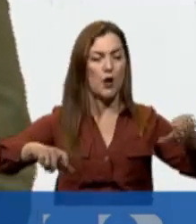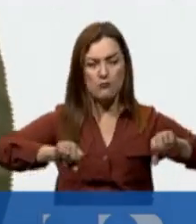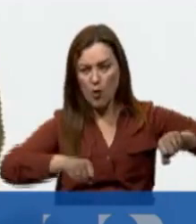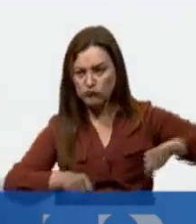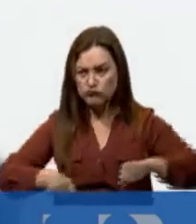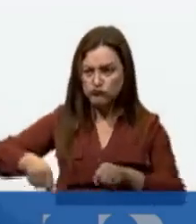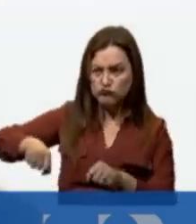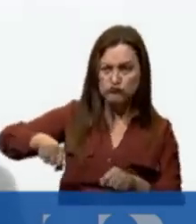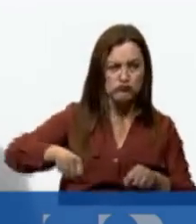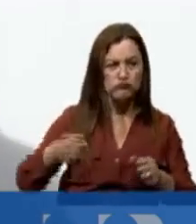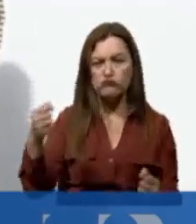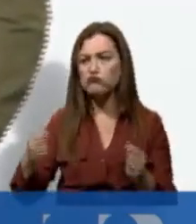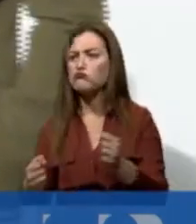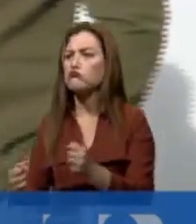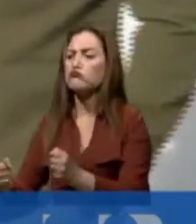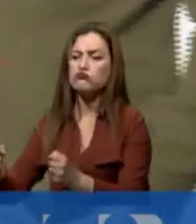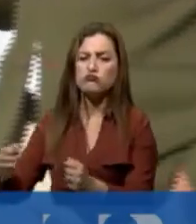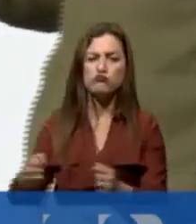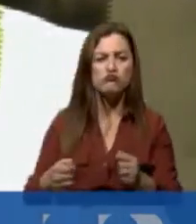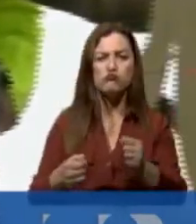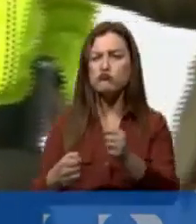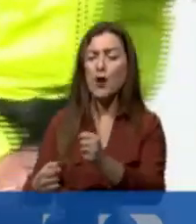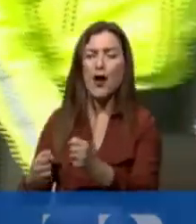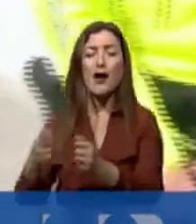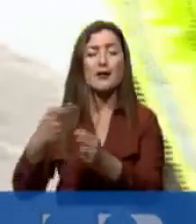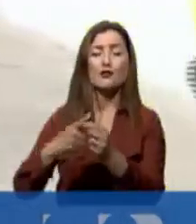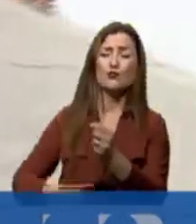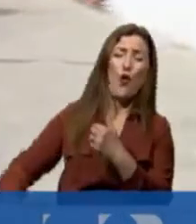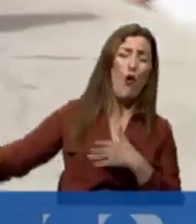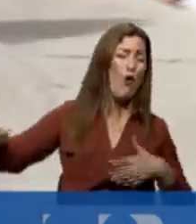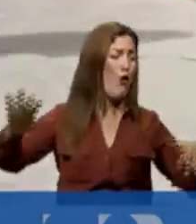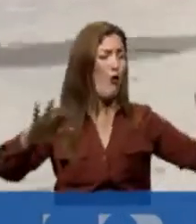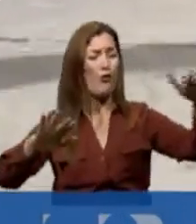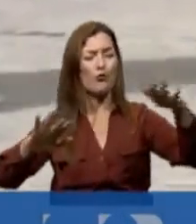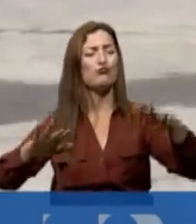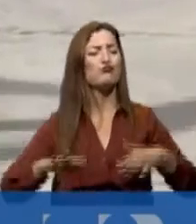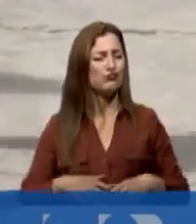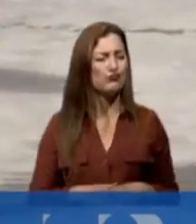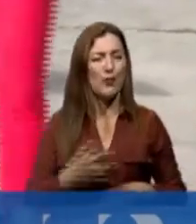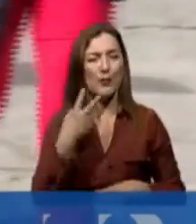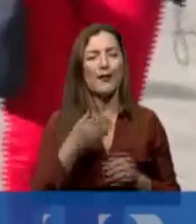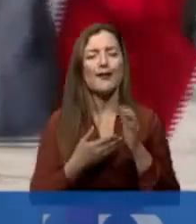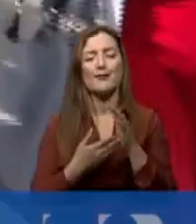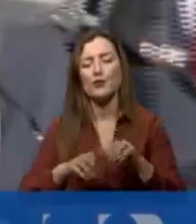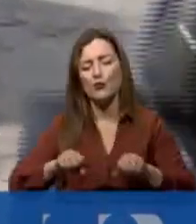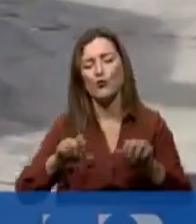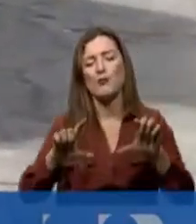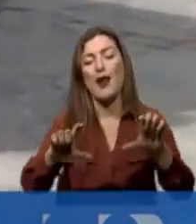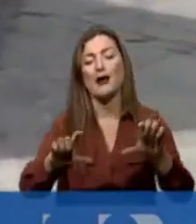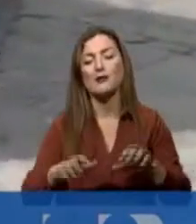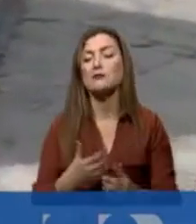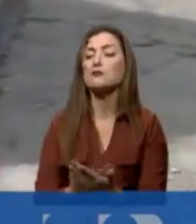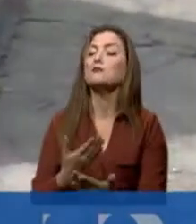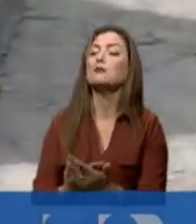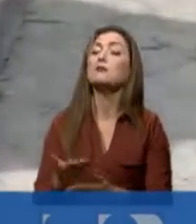¿Qué quiere decir esto? Que con los vehículos policiales y con las motocicletas policiales estamos dando seguimiento a las motos, por ejemplo, que no tienen placas, para poder hacer